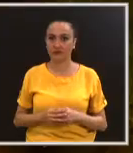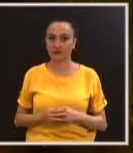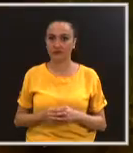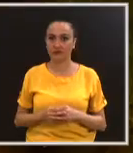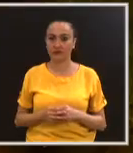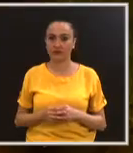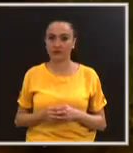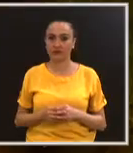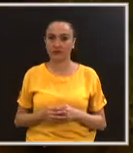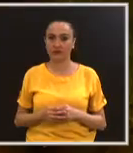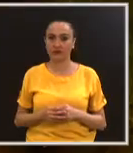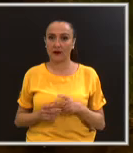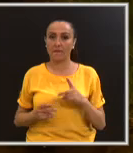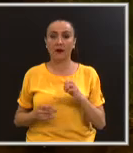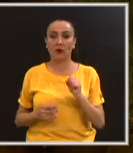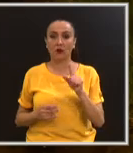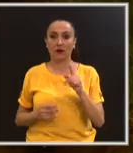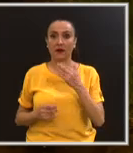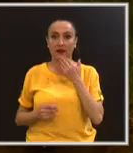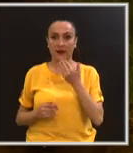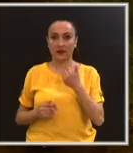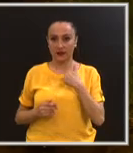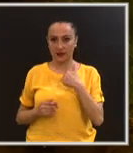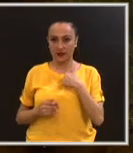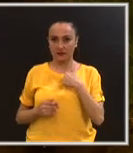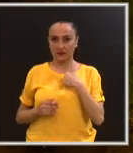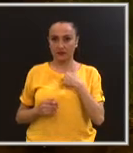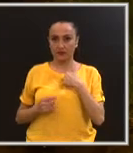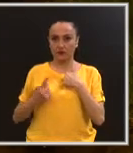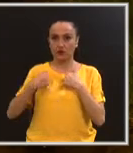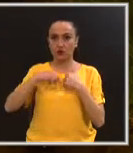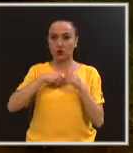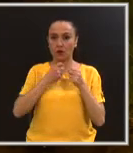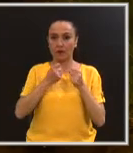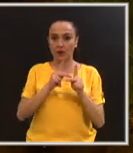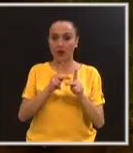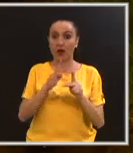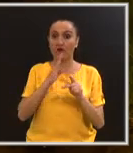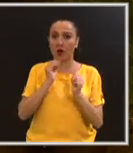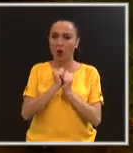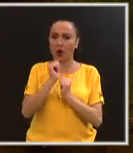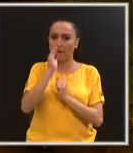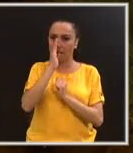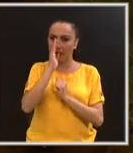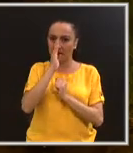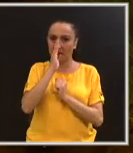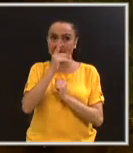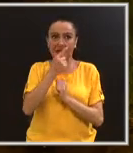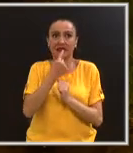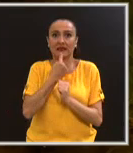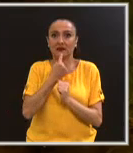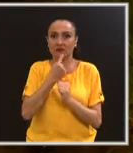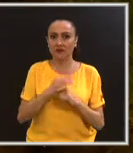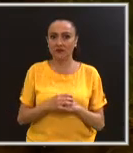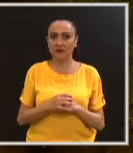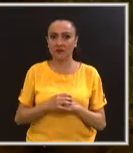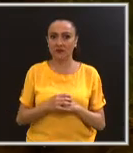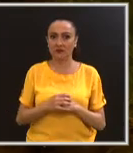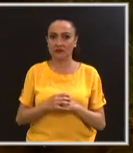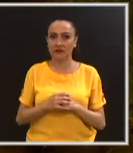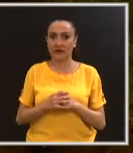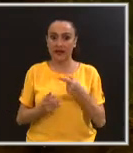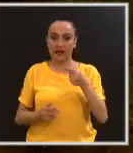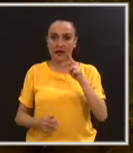amplía pa Gracias y bueno tenemos nosotros la oportunidad de hablar con la madre nos indica que bueno Doña